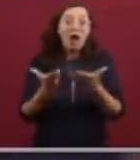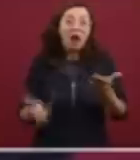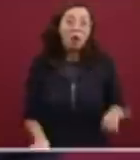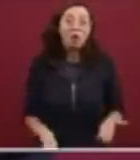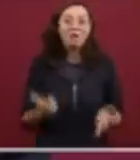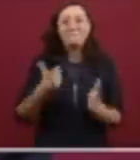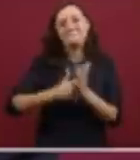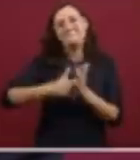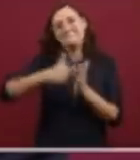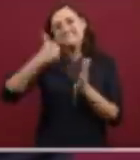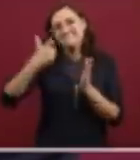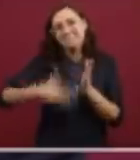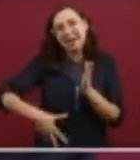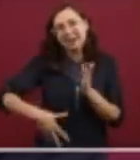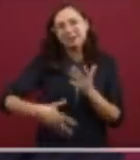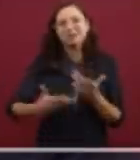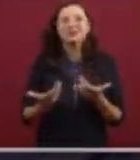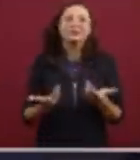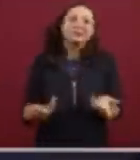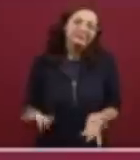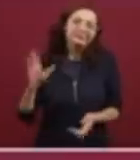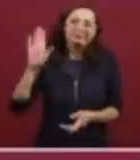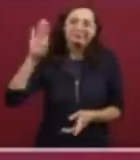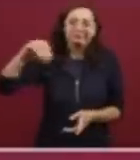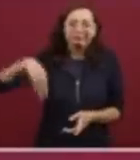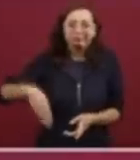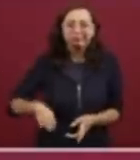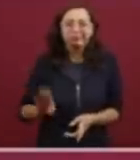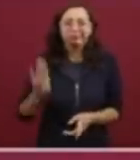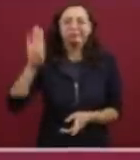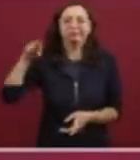el comportamiento del gas.